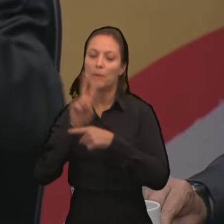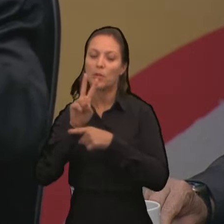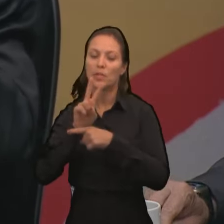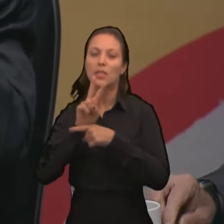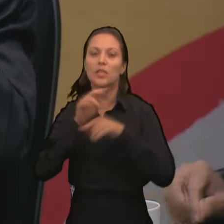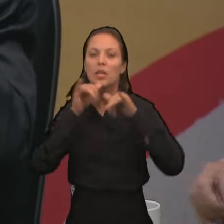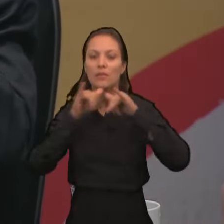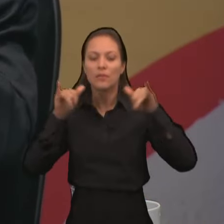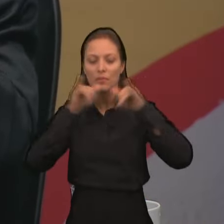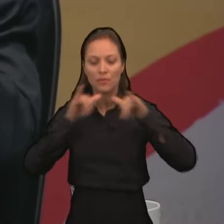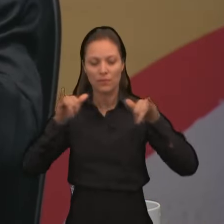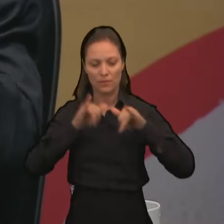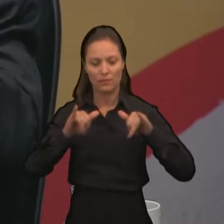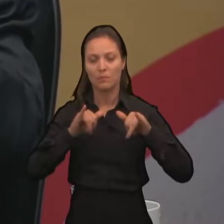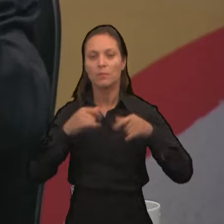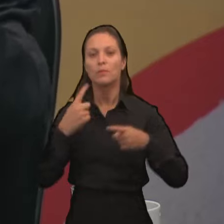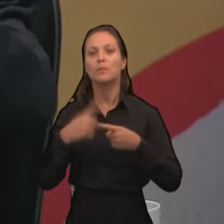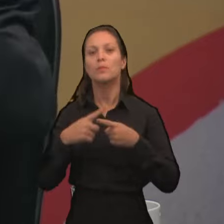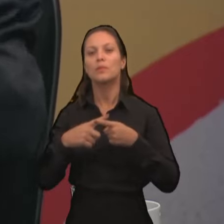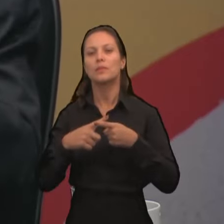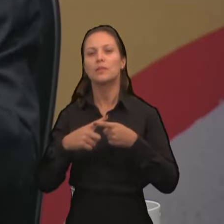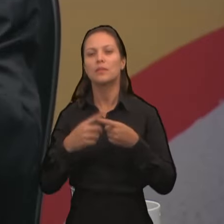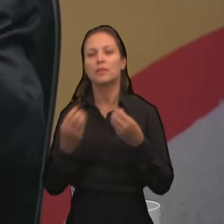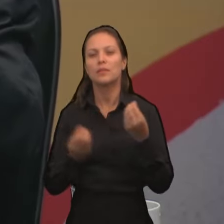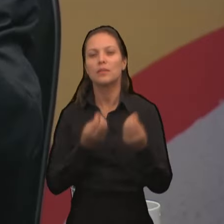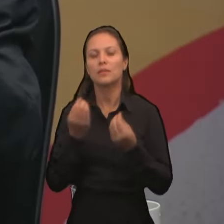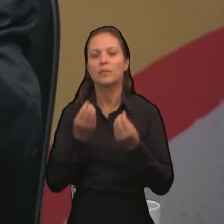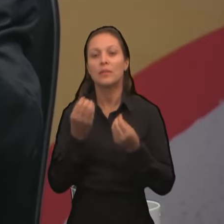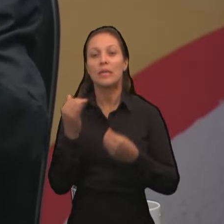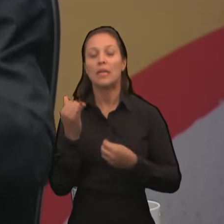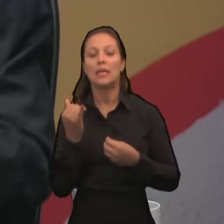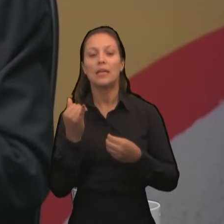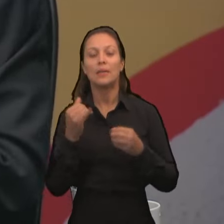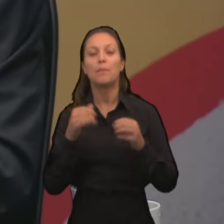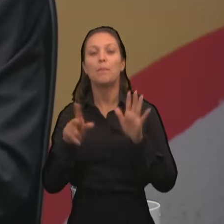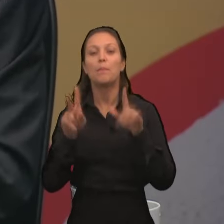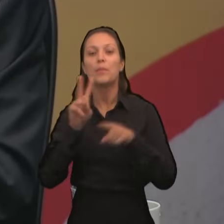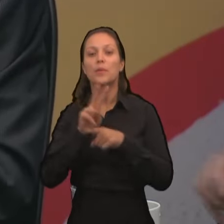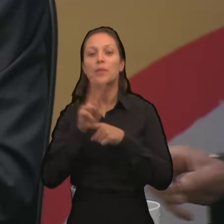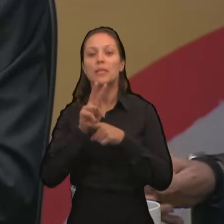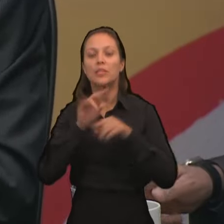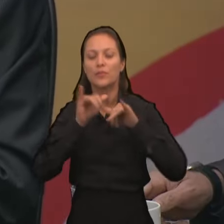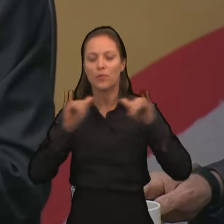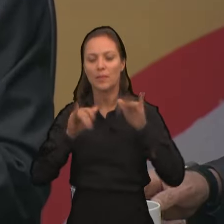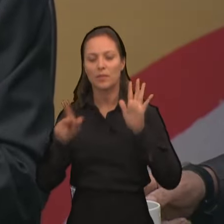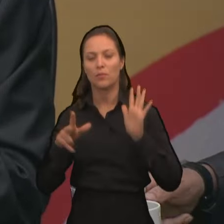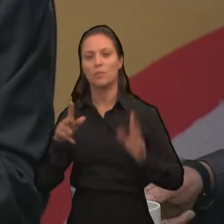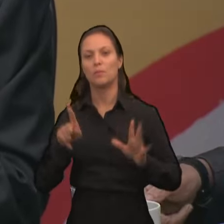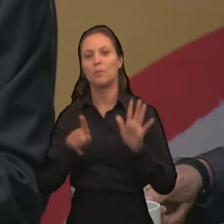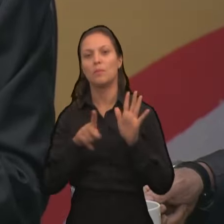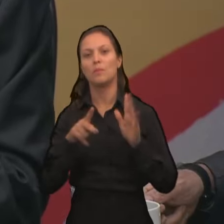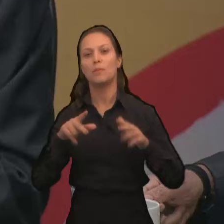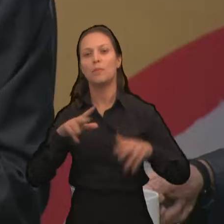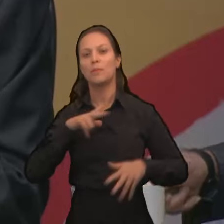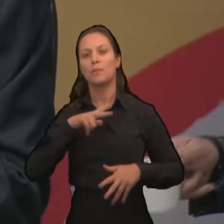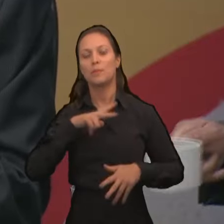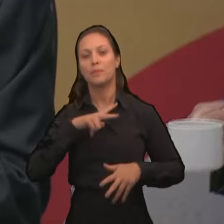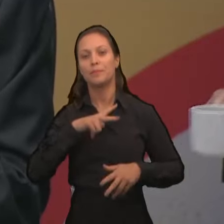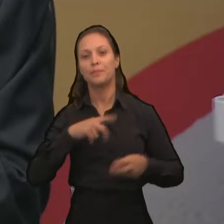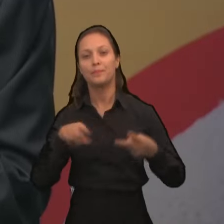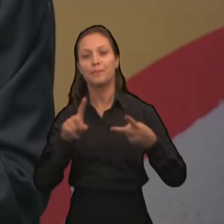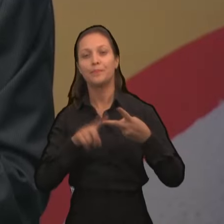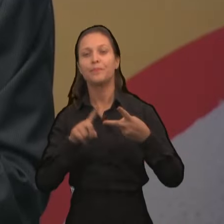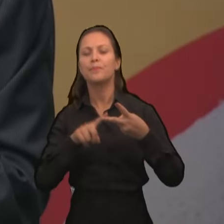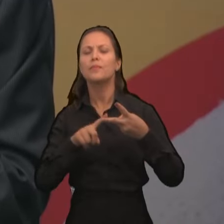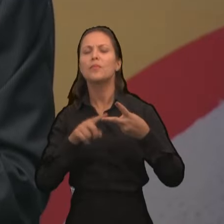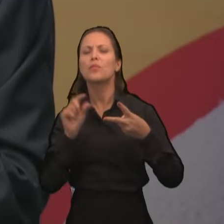Hubo que hacer una ley de protección de datos para que no se utilizaran en forma indebida. Y el otro pilar es